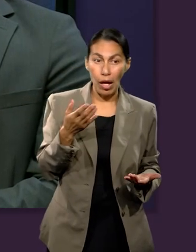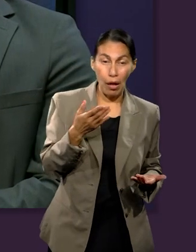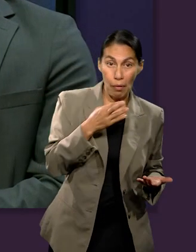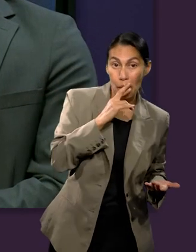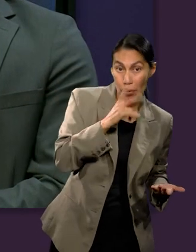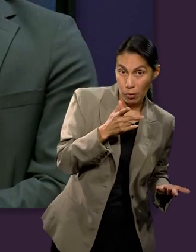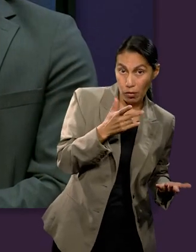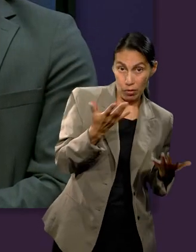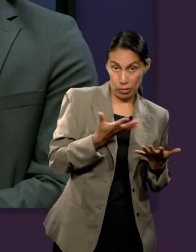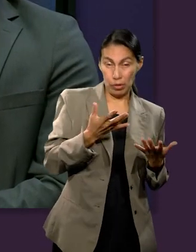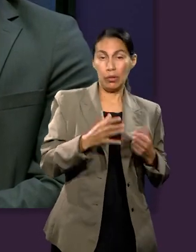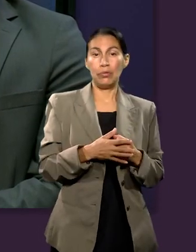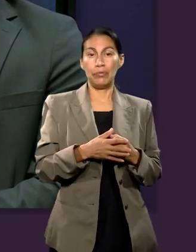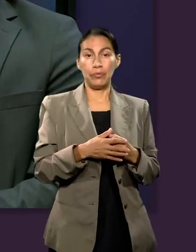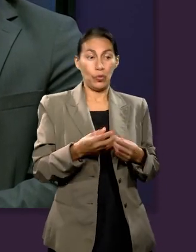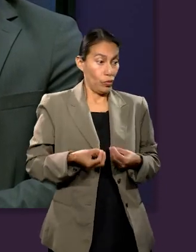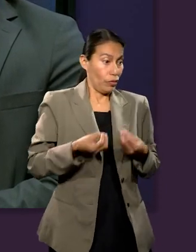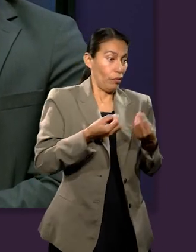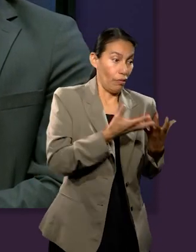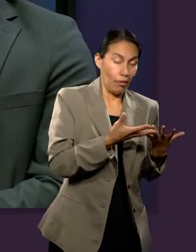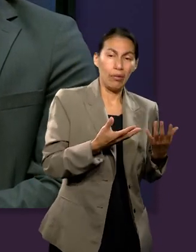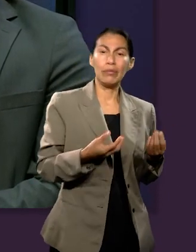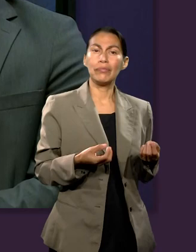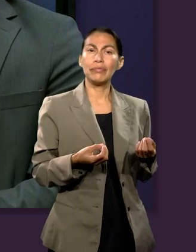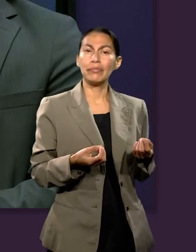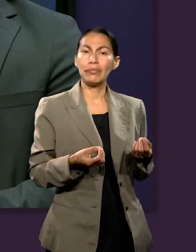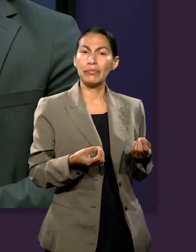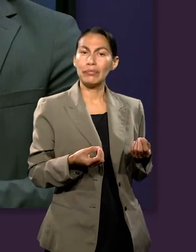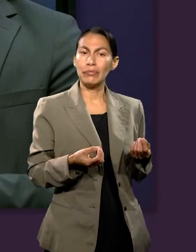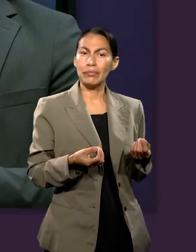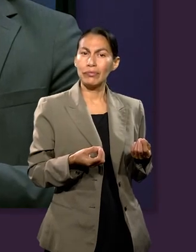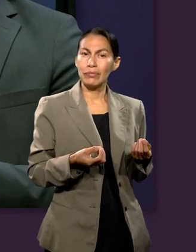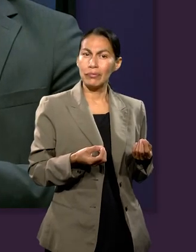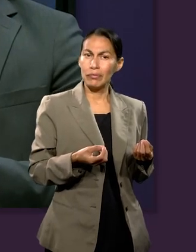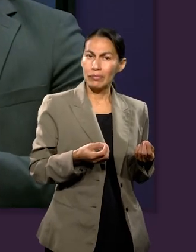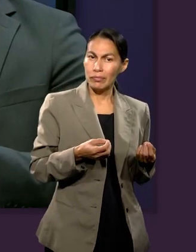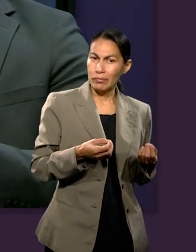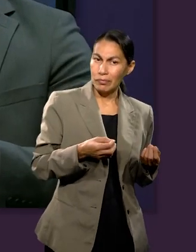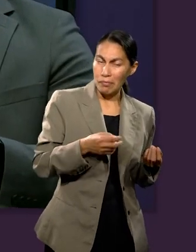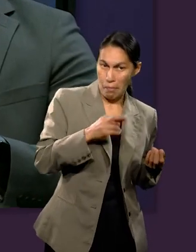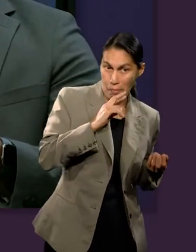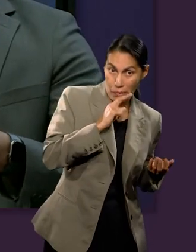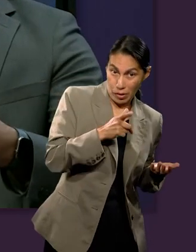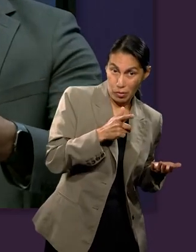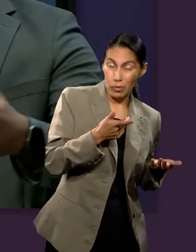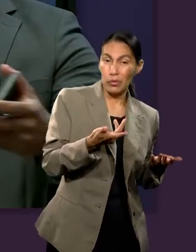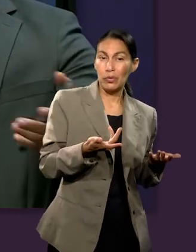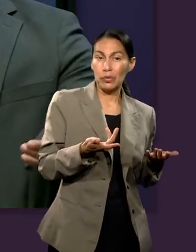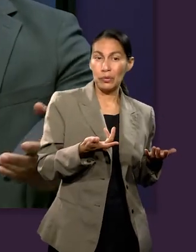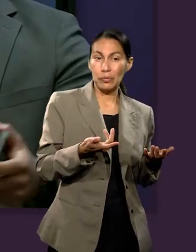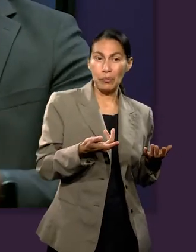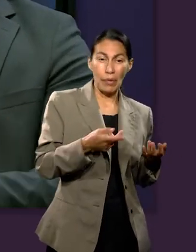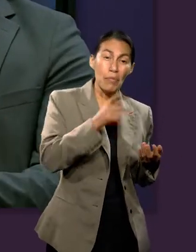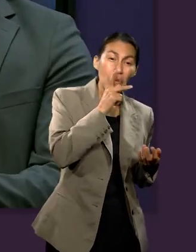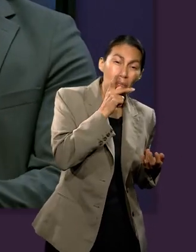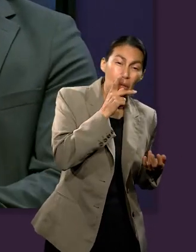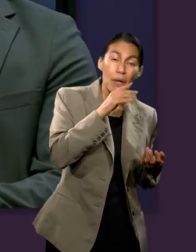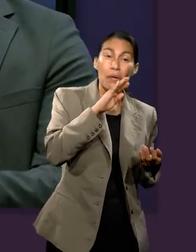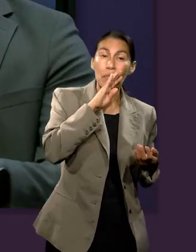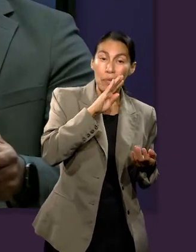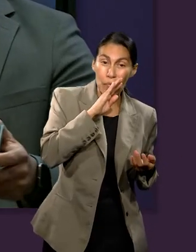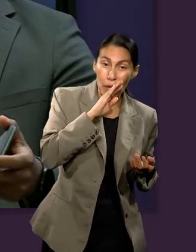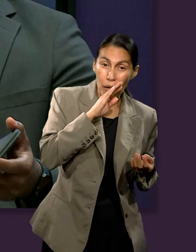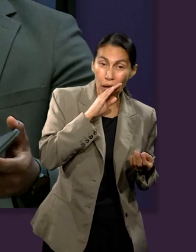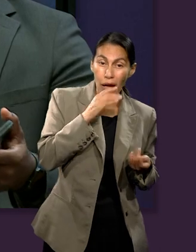a hacer mejores o vamos a proveer de una manera más amplia de lo que